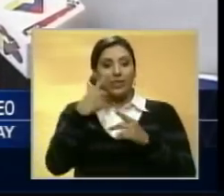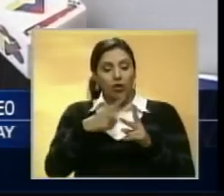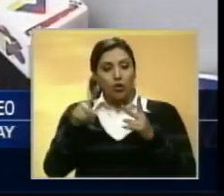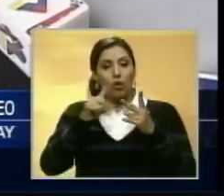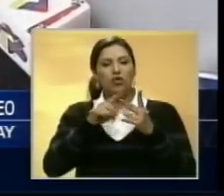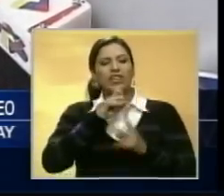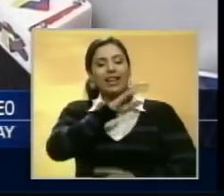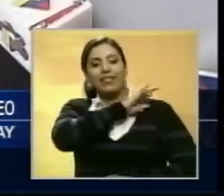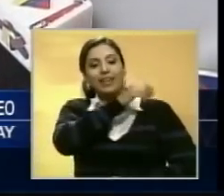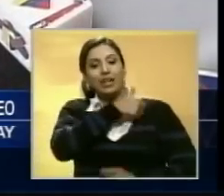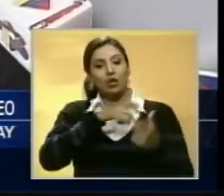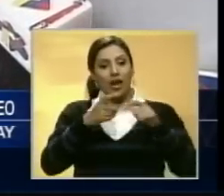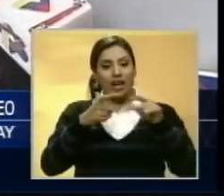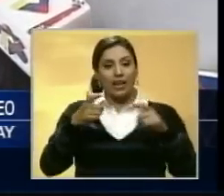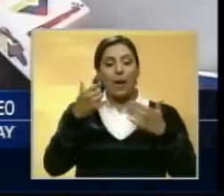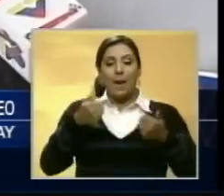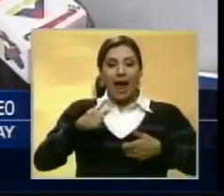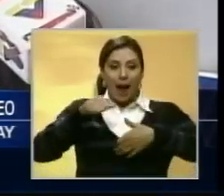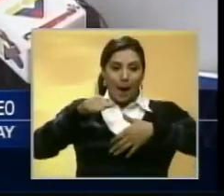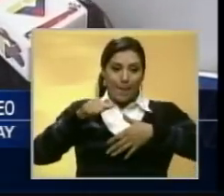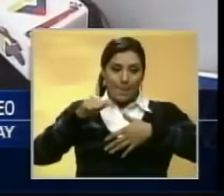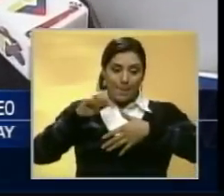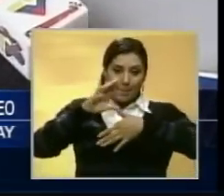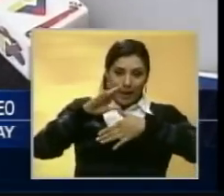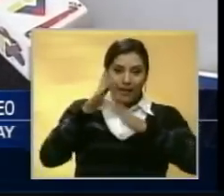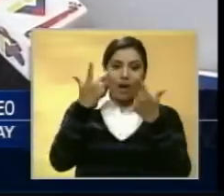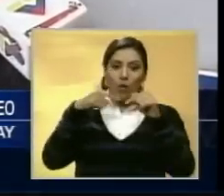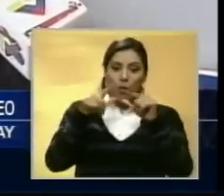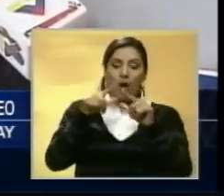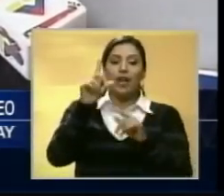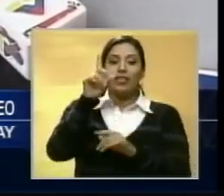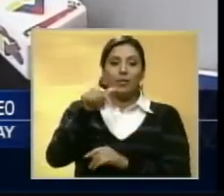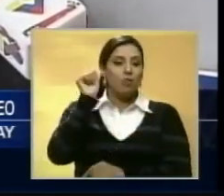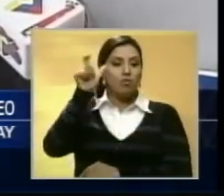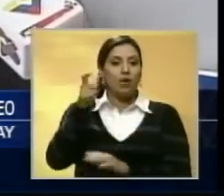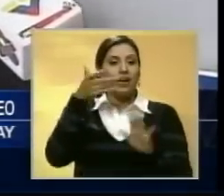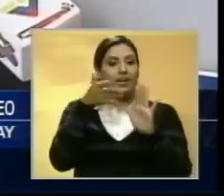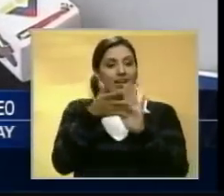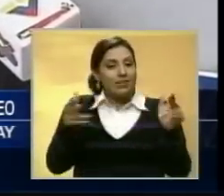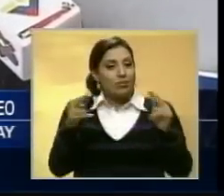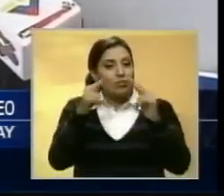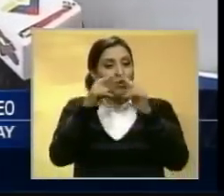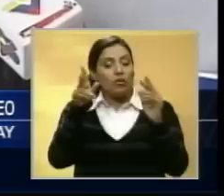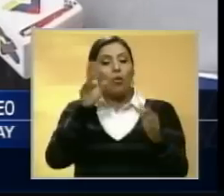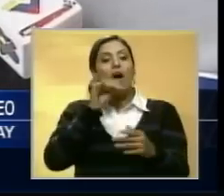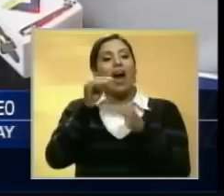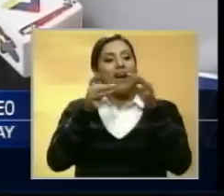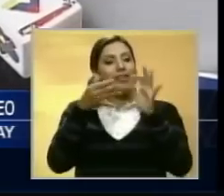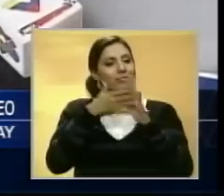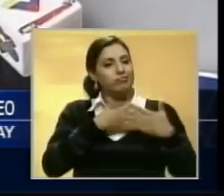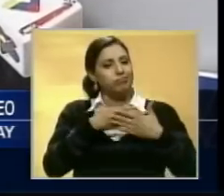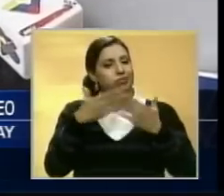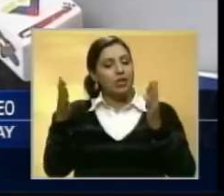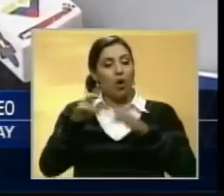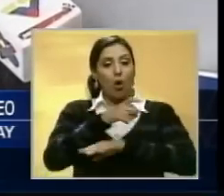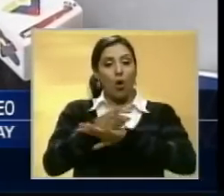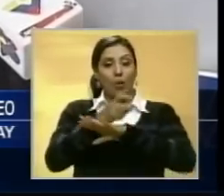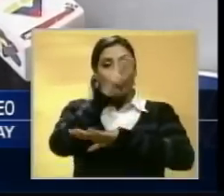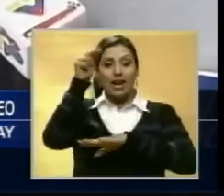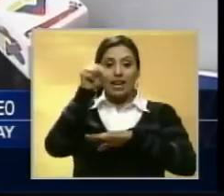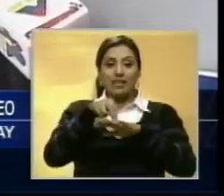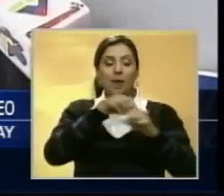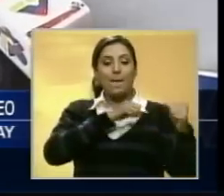con la directora general para América del SEAE, Edita Irda. En el encuentro afirmó la disposición del gobierno nacional